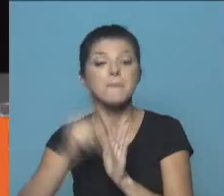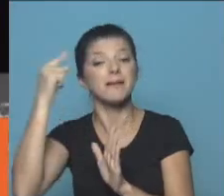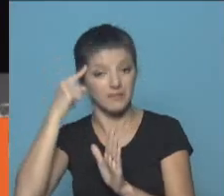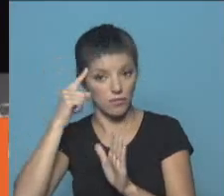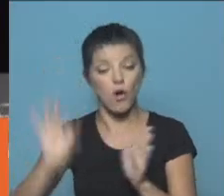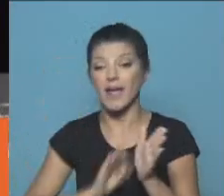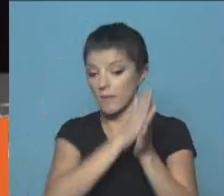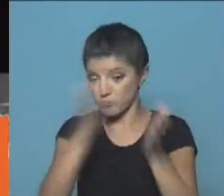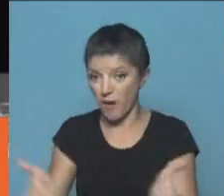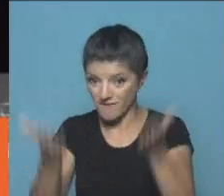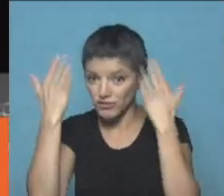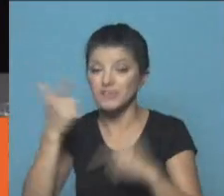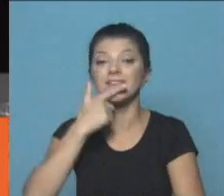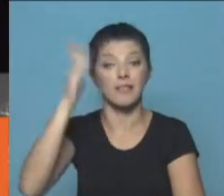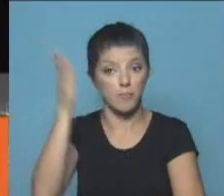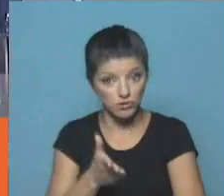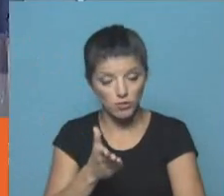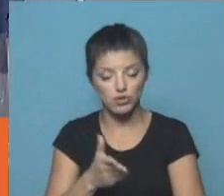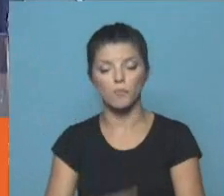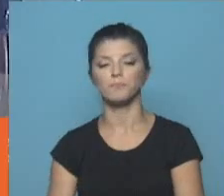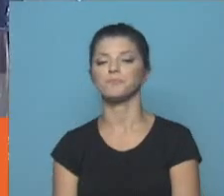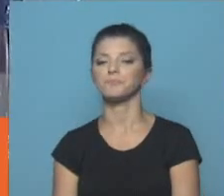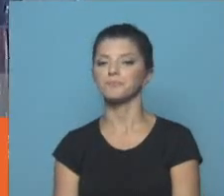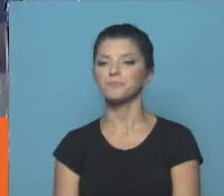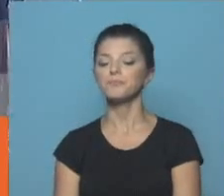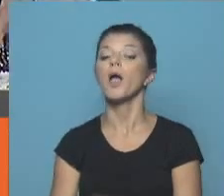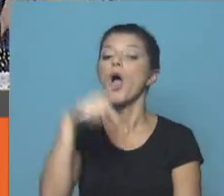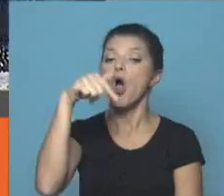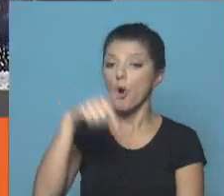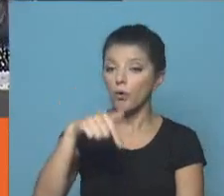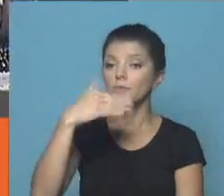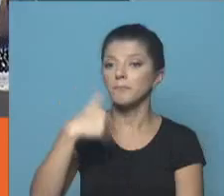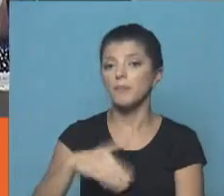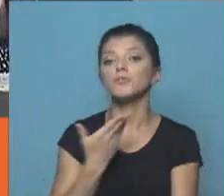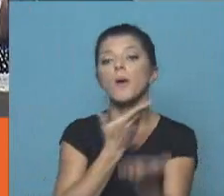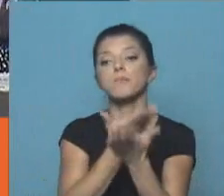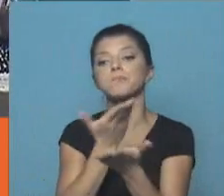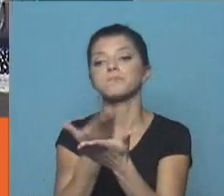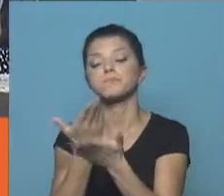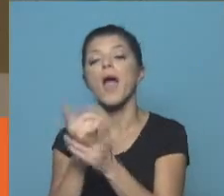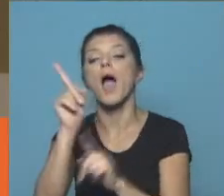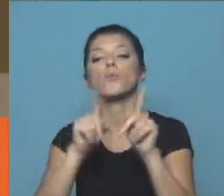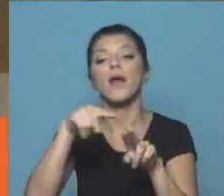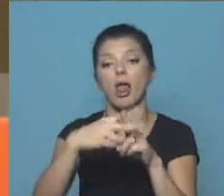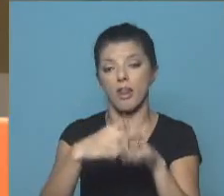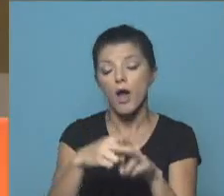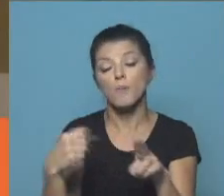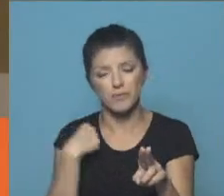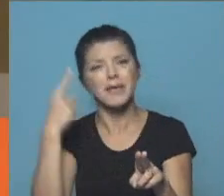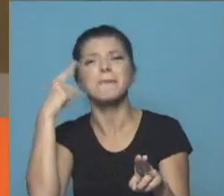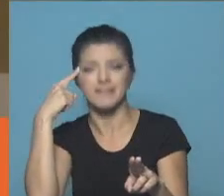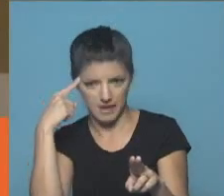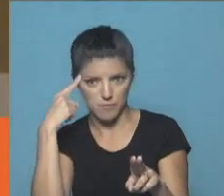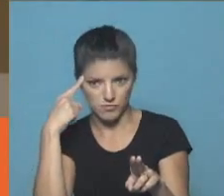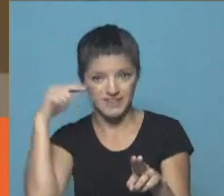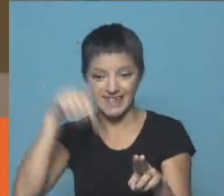de acá a fin de año. Y parte de la presentación de hoy va a ser dar algunos elementos por los cuales podemos pensar que la inflación en el